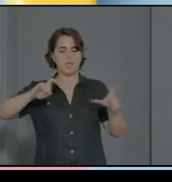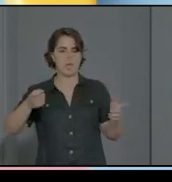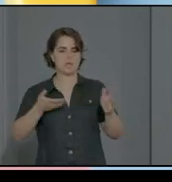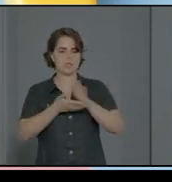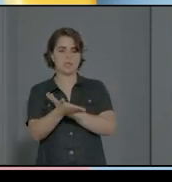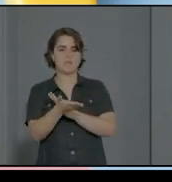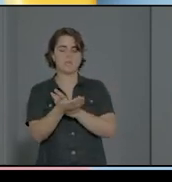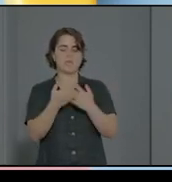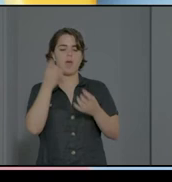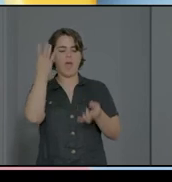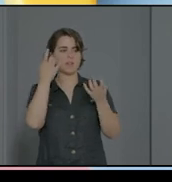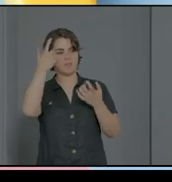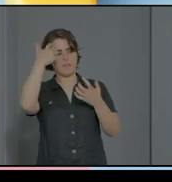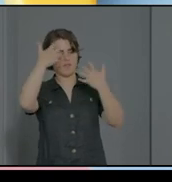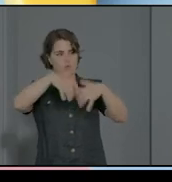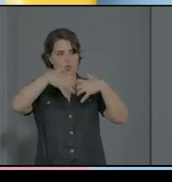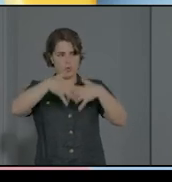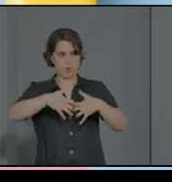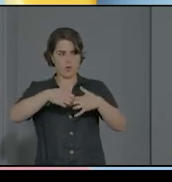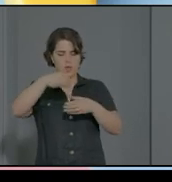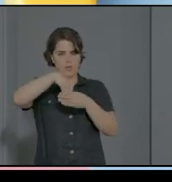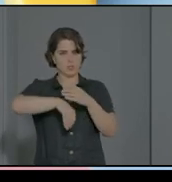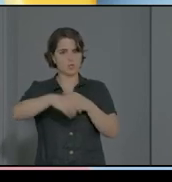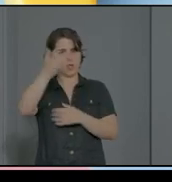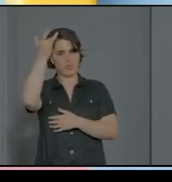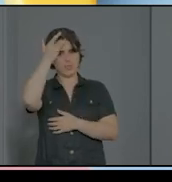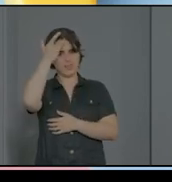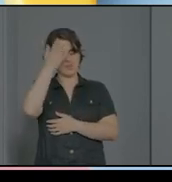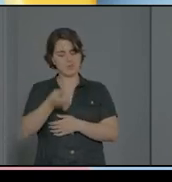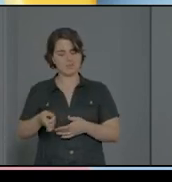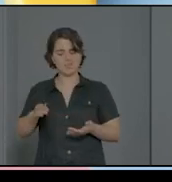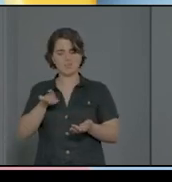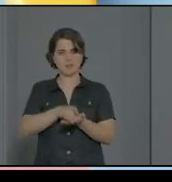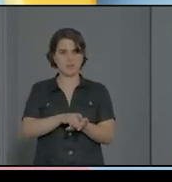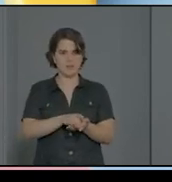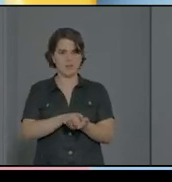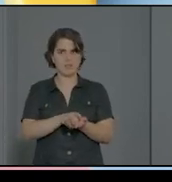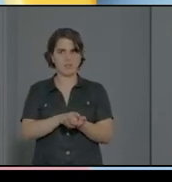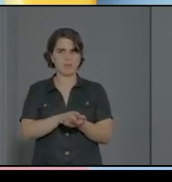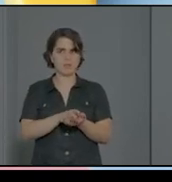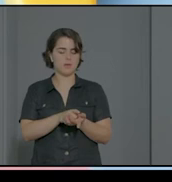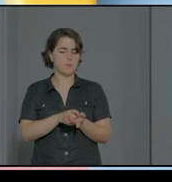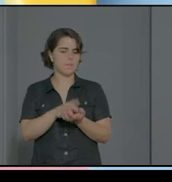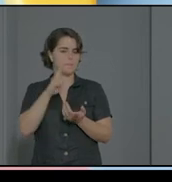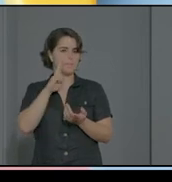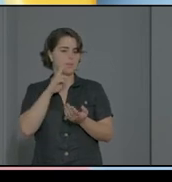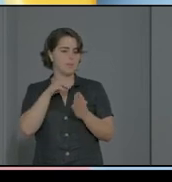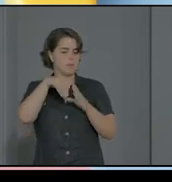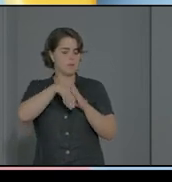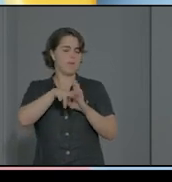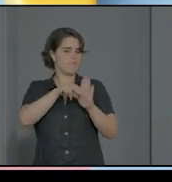funcional del cerebro. Y una vez más, veían los vídeos